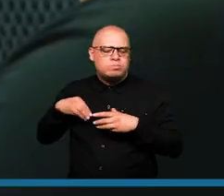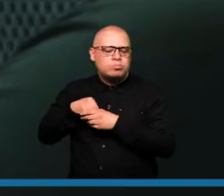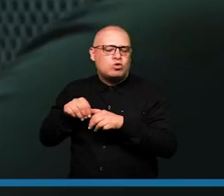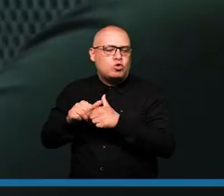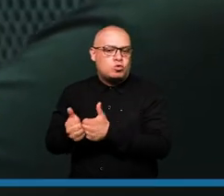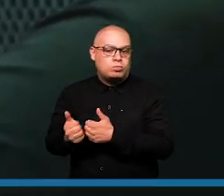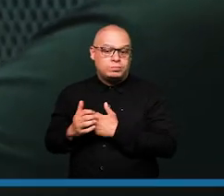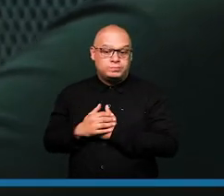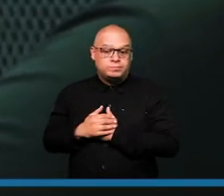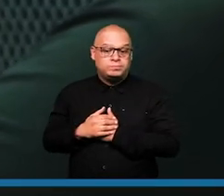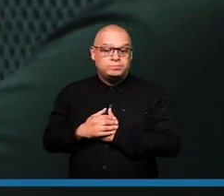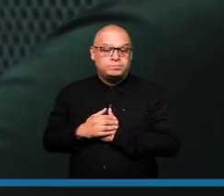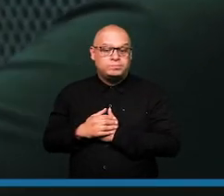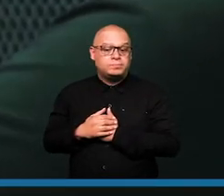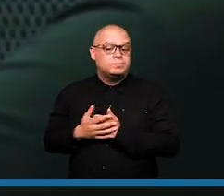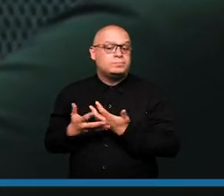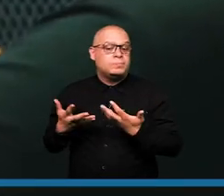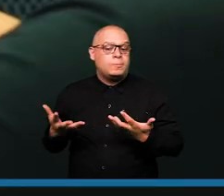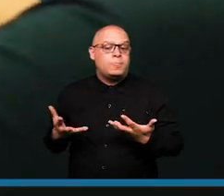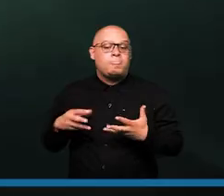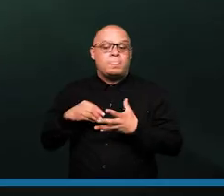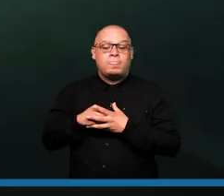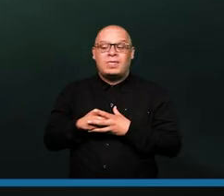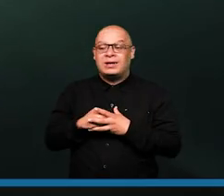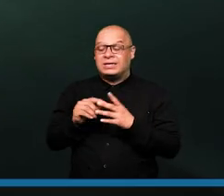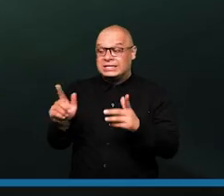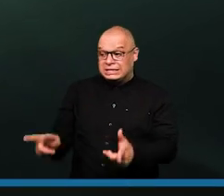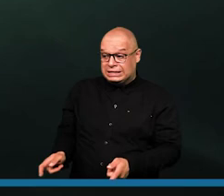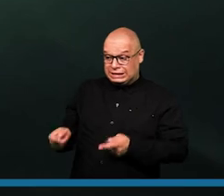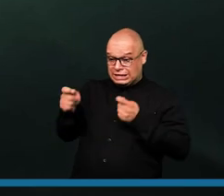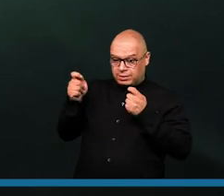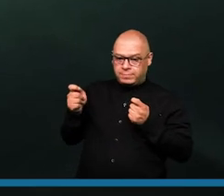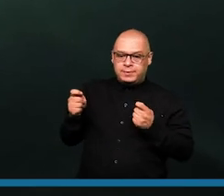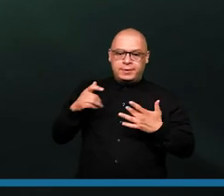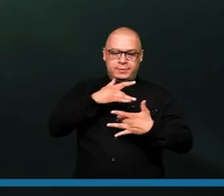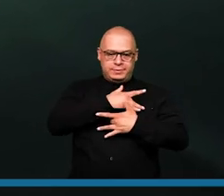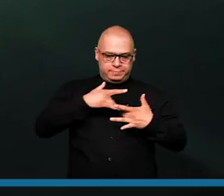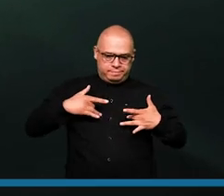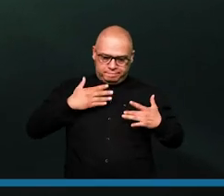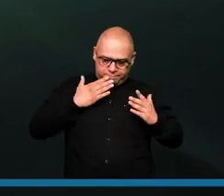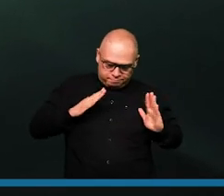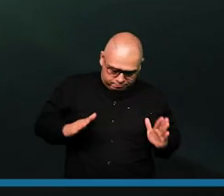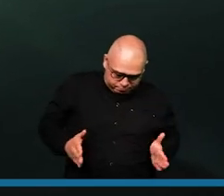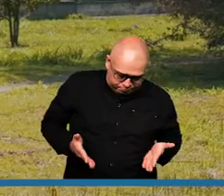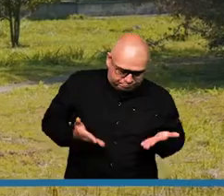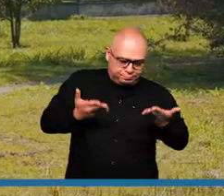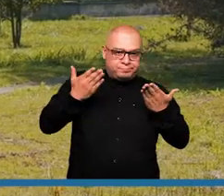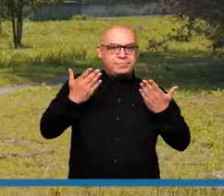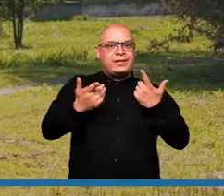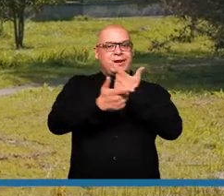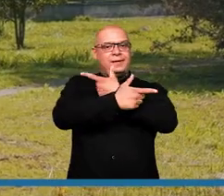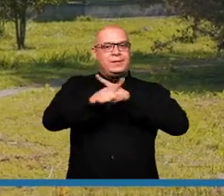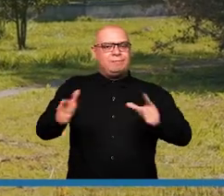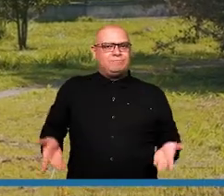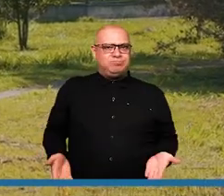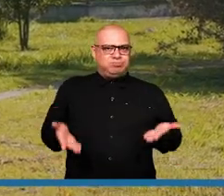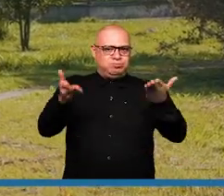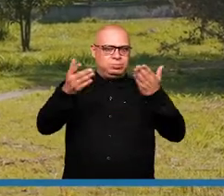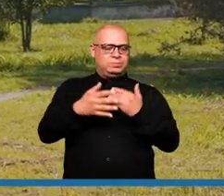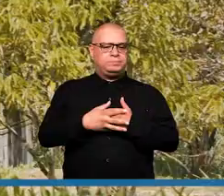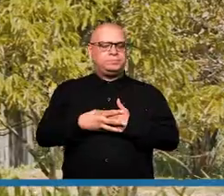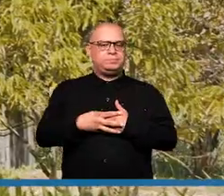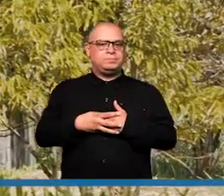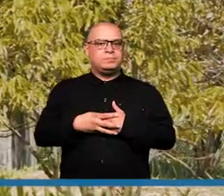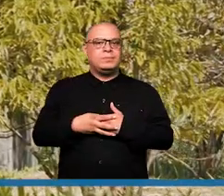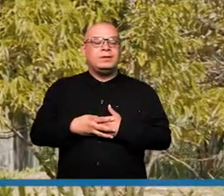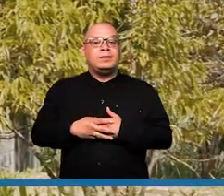la rehabilitación, la liberación de esos animales. Entonces ahí en la mitad está el CAP cumpliendo ese rol fundamental. El